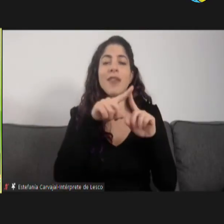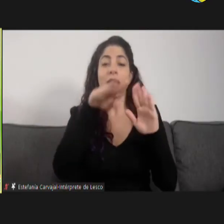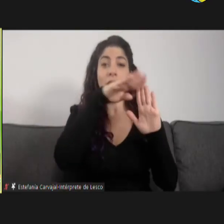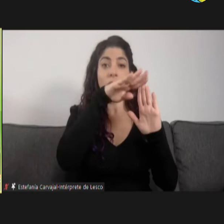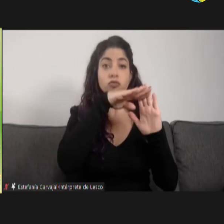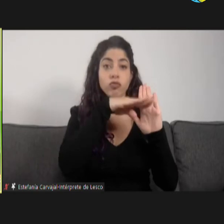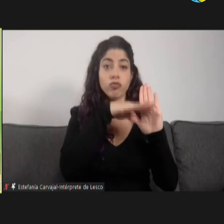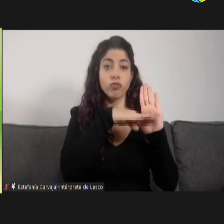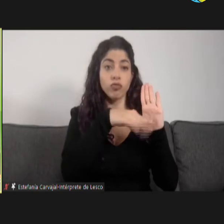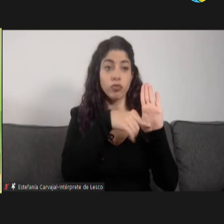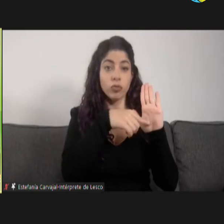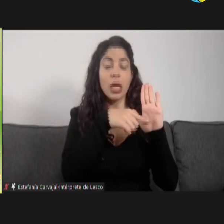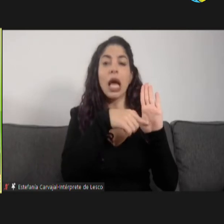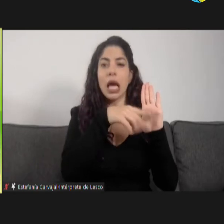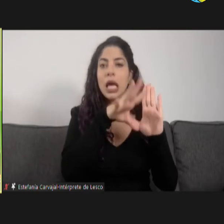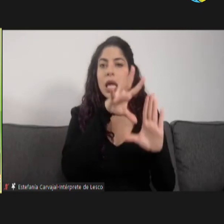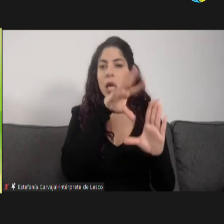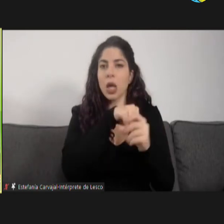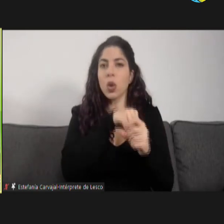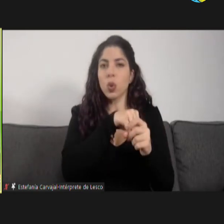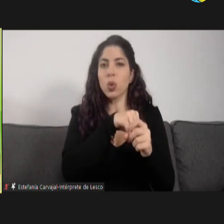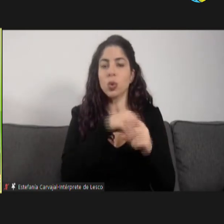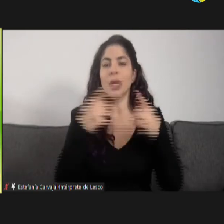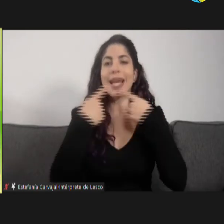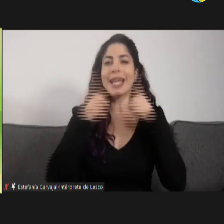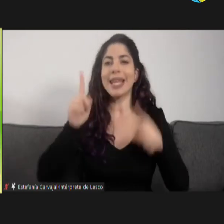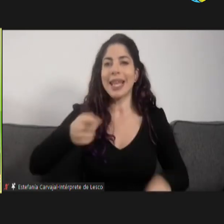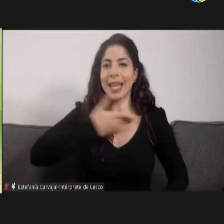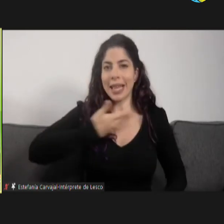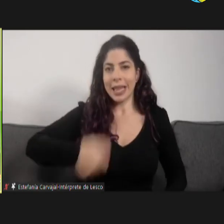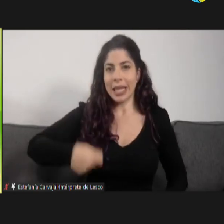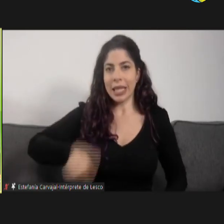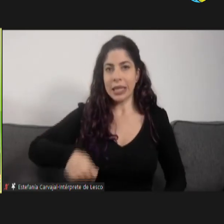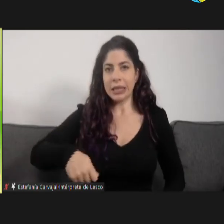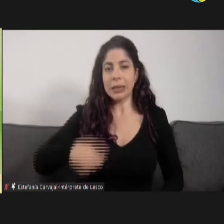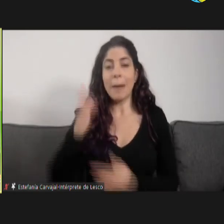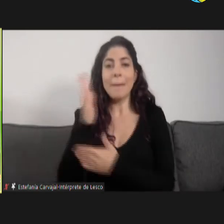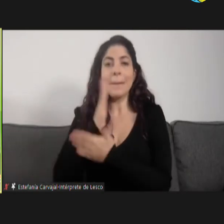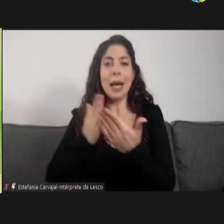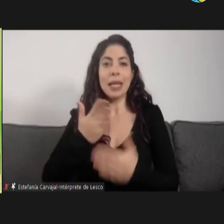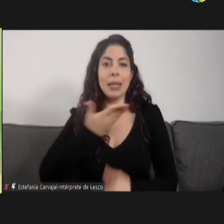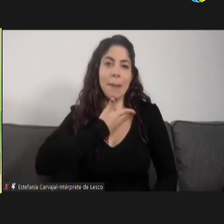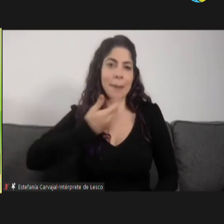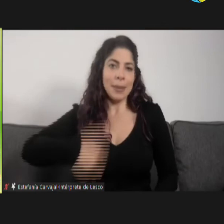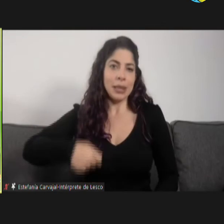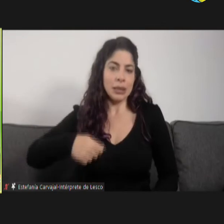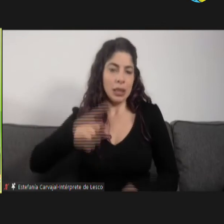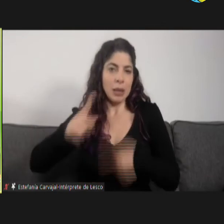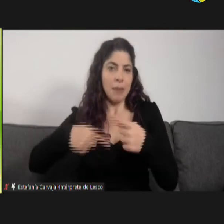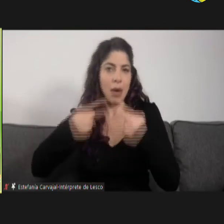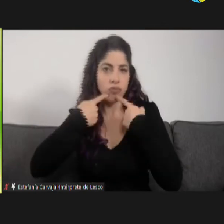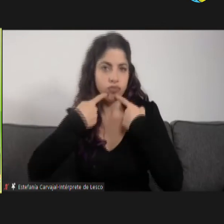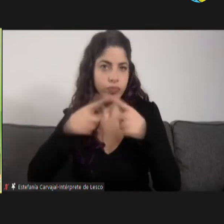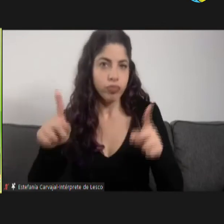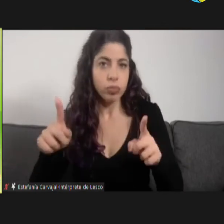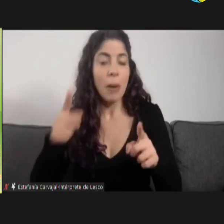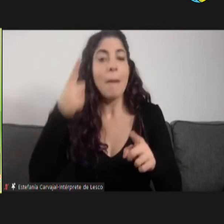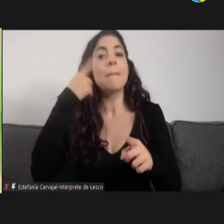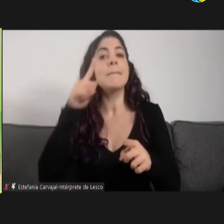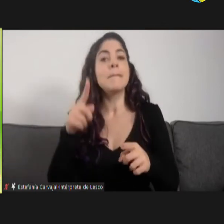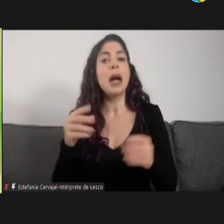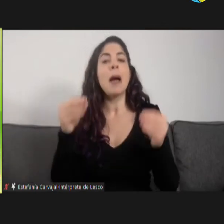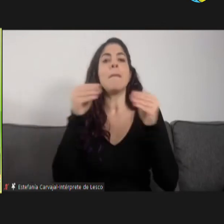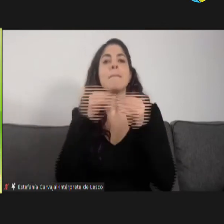medidas incluye una directriz que se estará emitiendo por parte del señor presidente de la República para fortalecer el